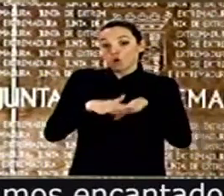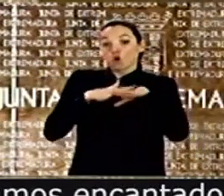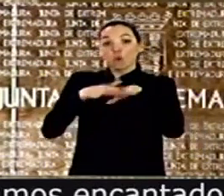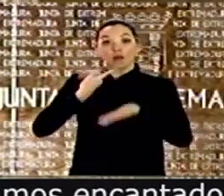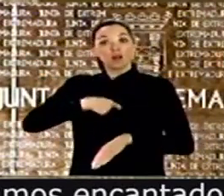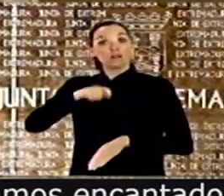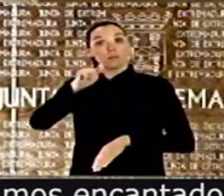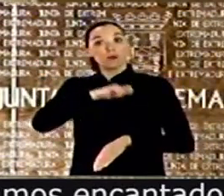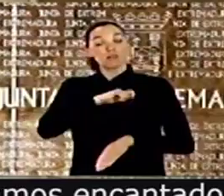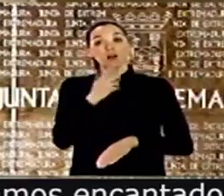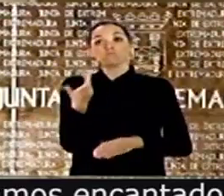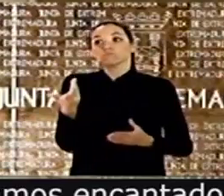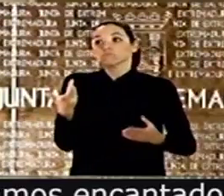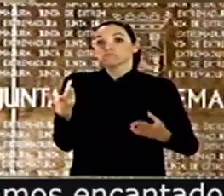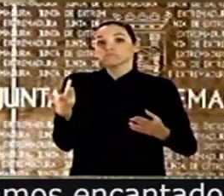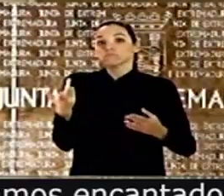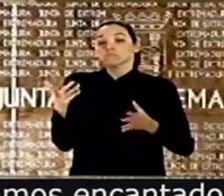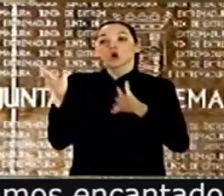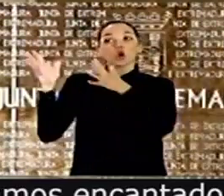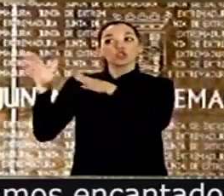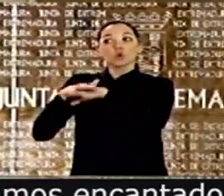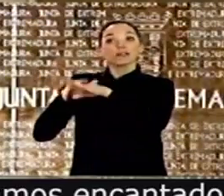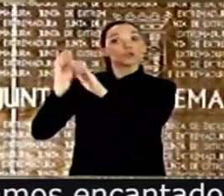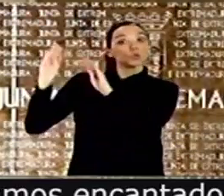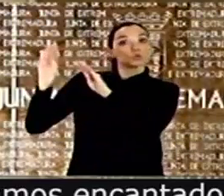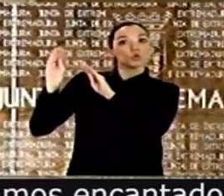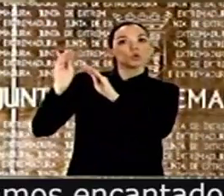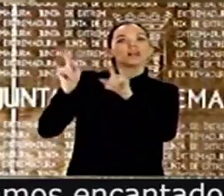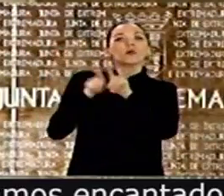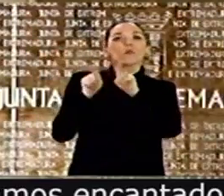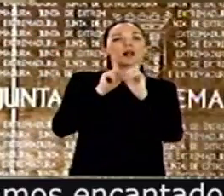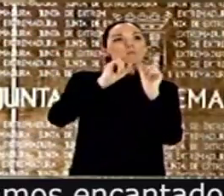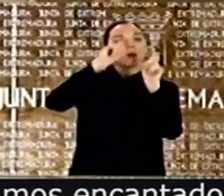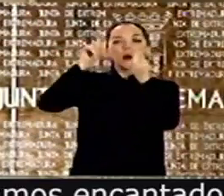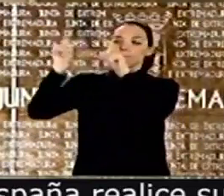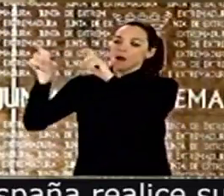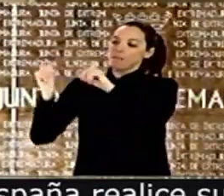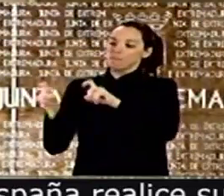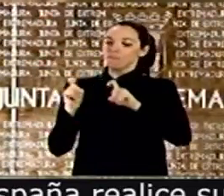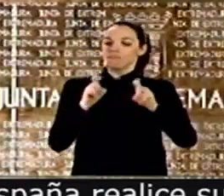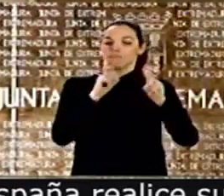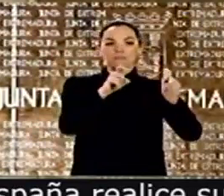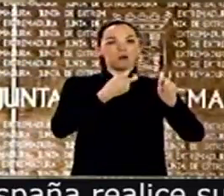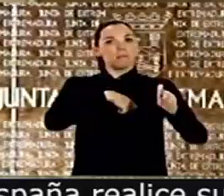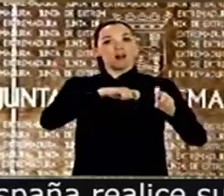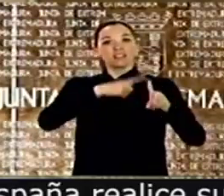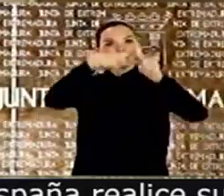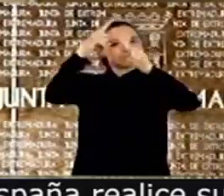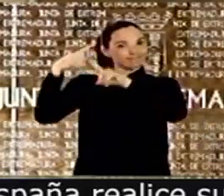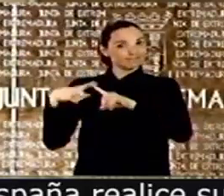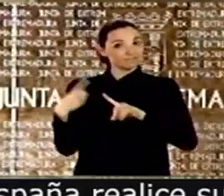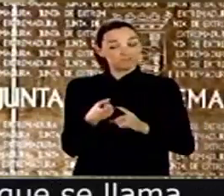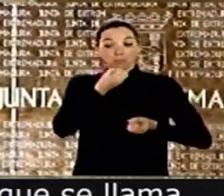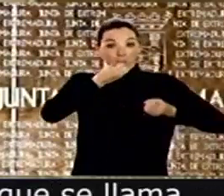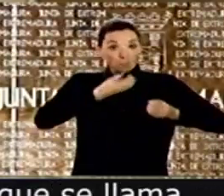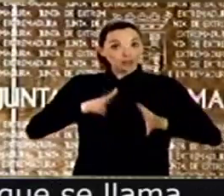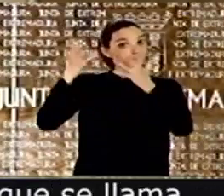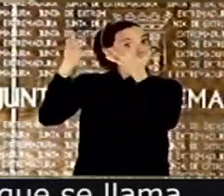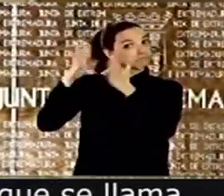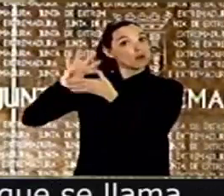España realice su Consejo de Ministros en distintas partes de este país que se llama España. Está bien que se haga en Barcelona y